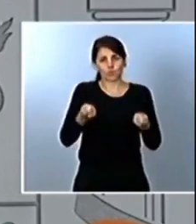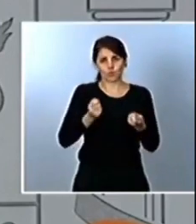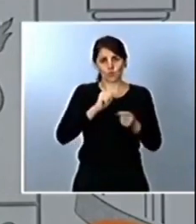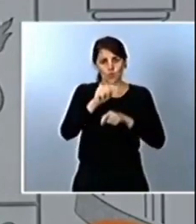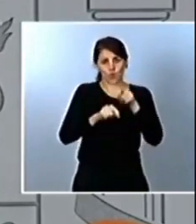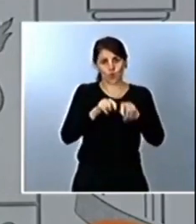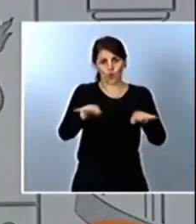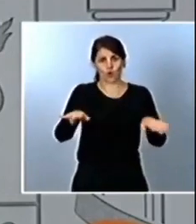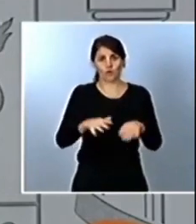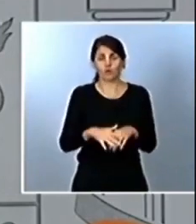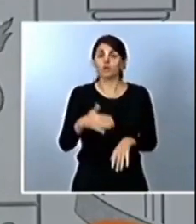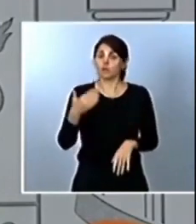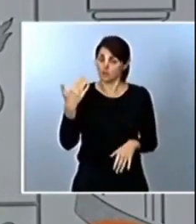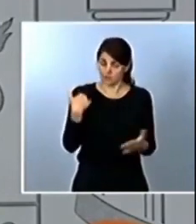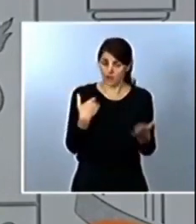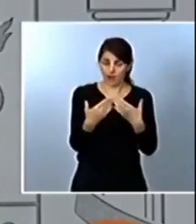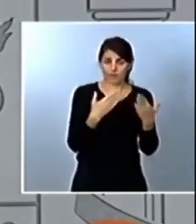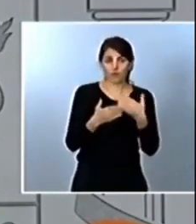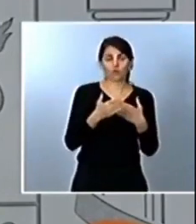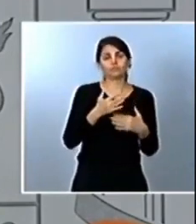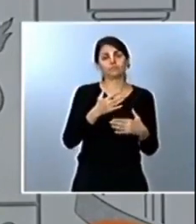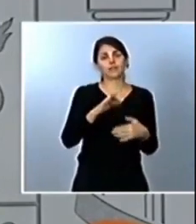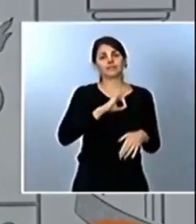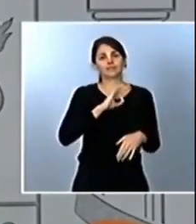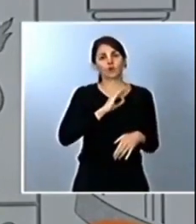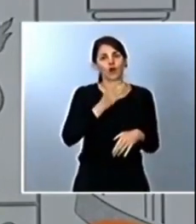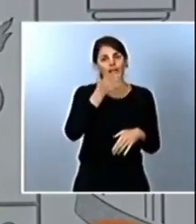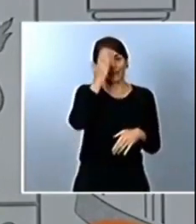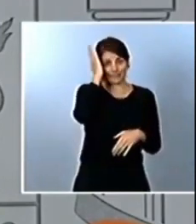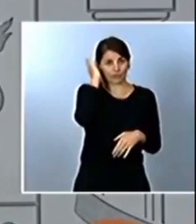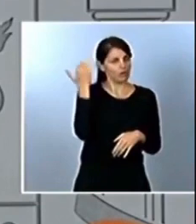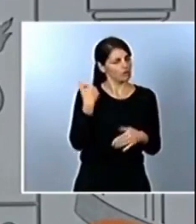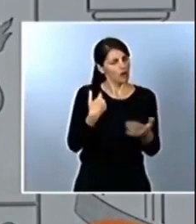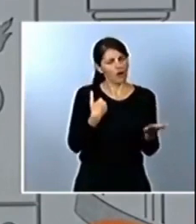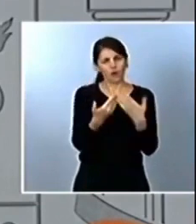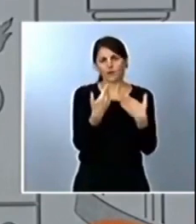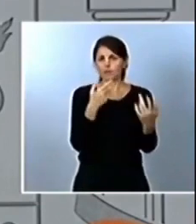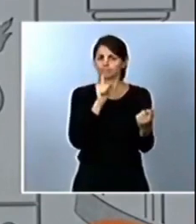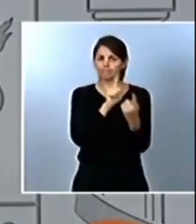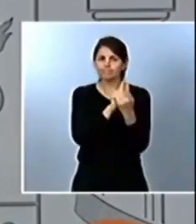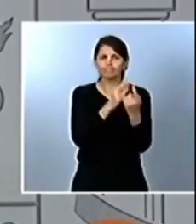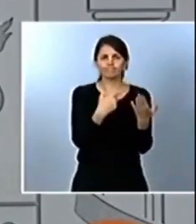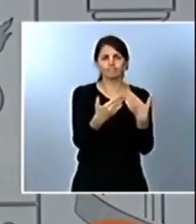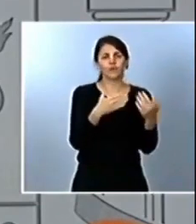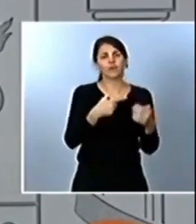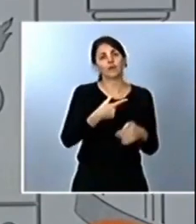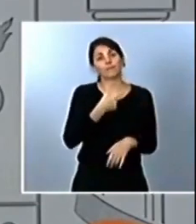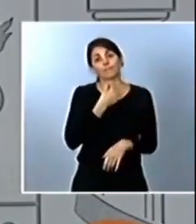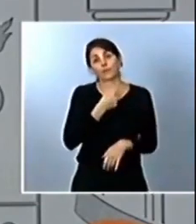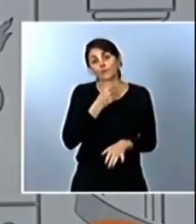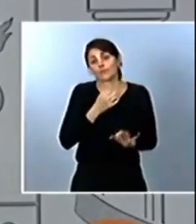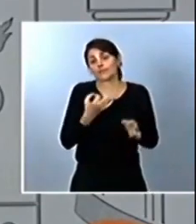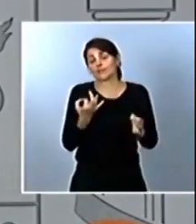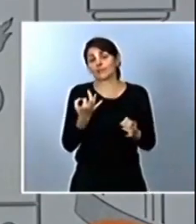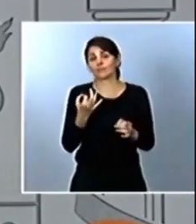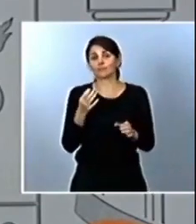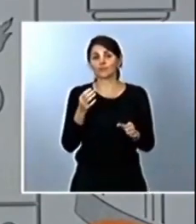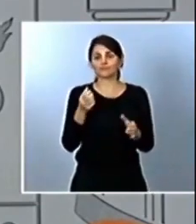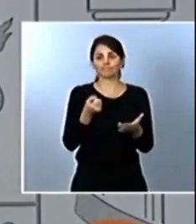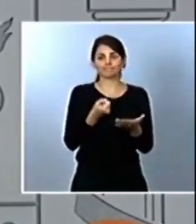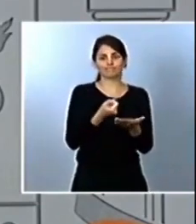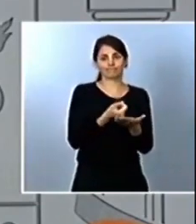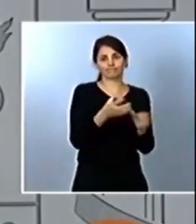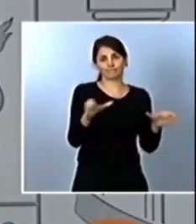el señor Casado, y me gustaría que pudiéramos contar con el apoyo de los representantes del Grupo Parlamentario